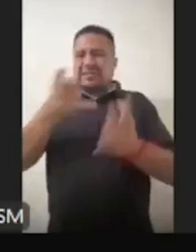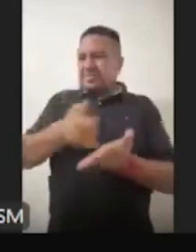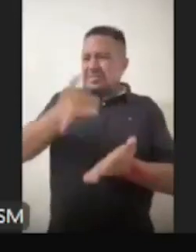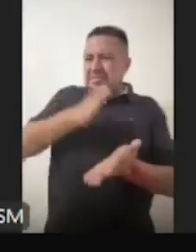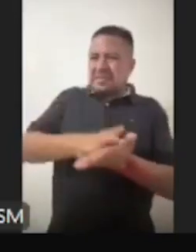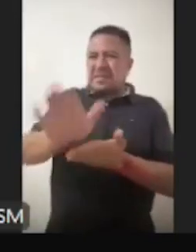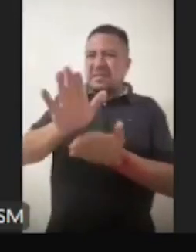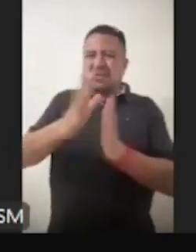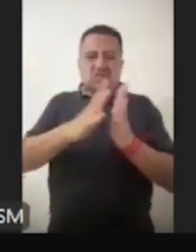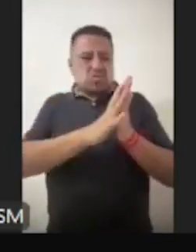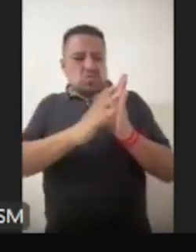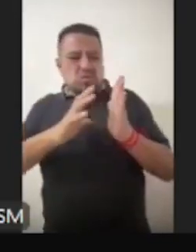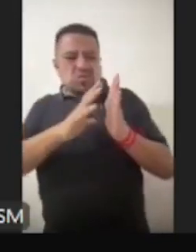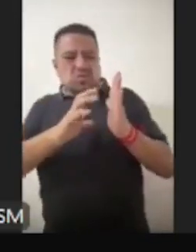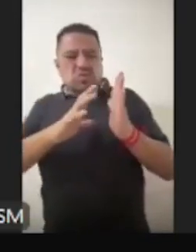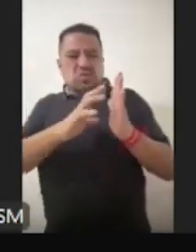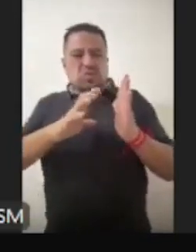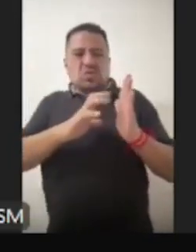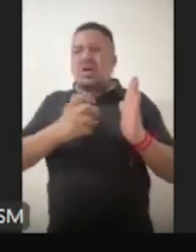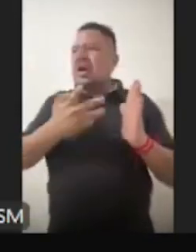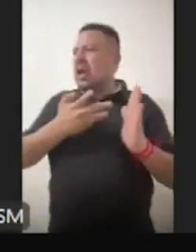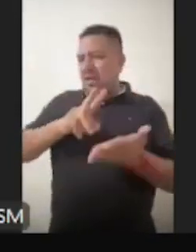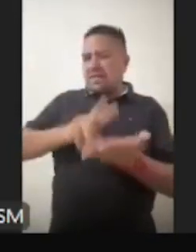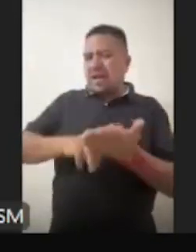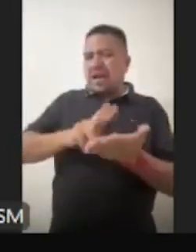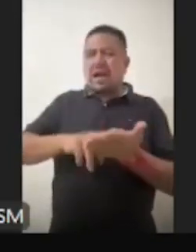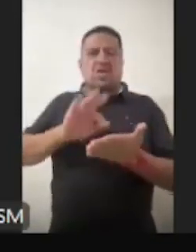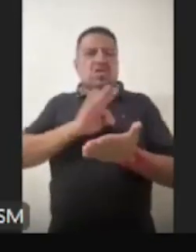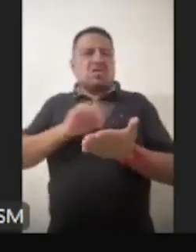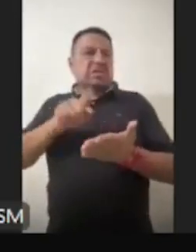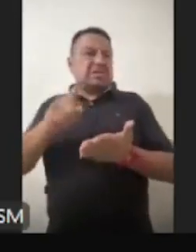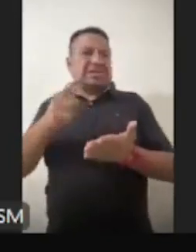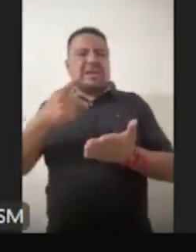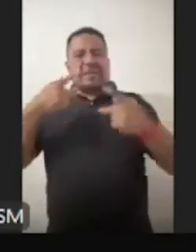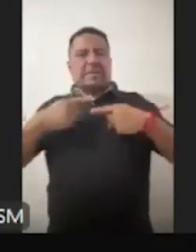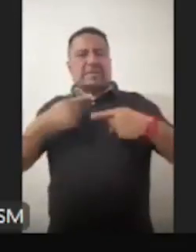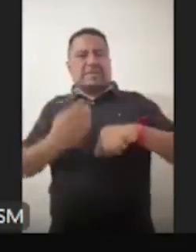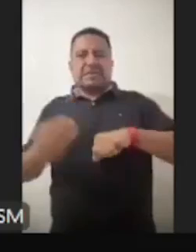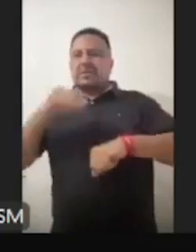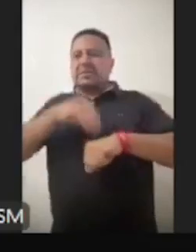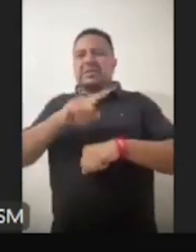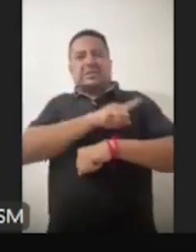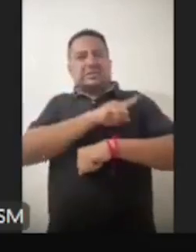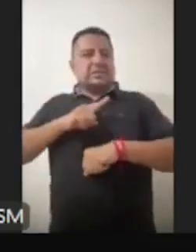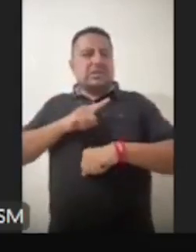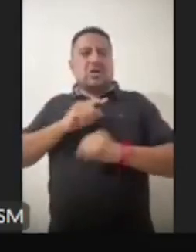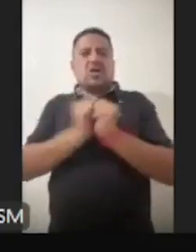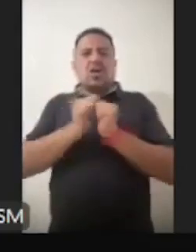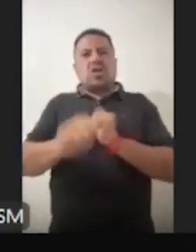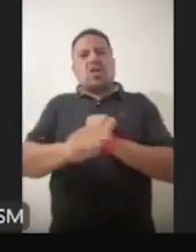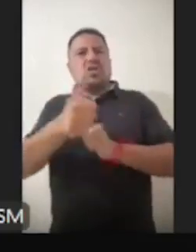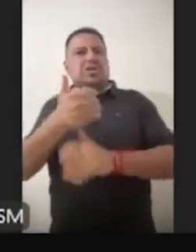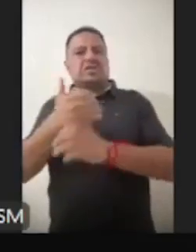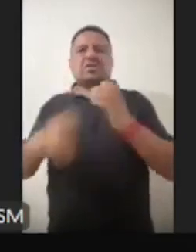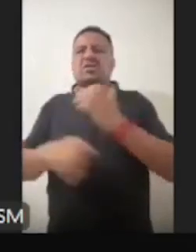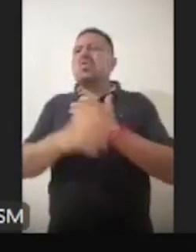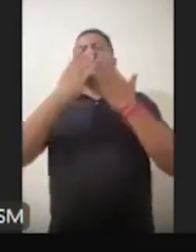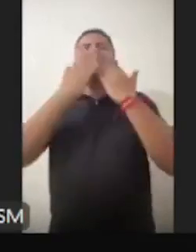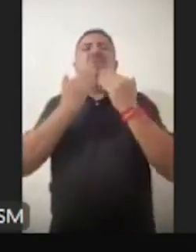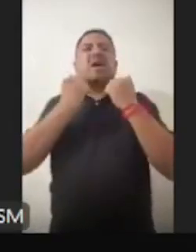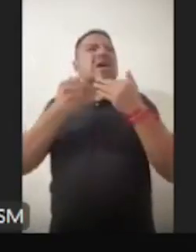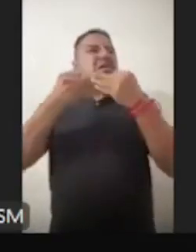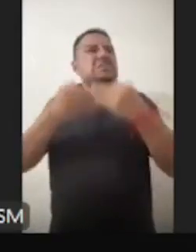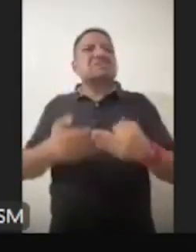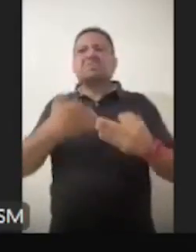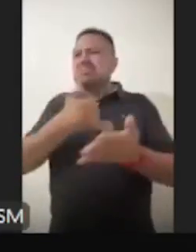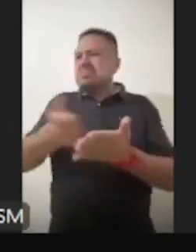capturas de pantalla tengan el valor probatorio que pretende la denunciante, deben concatenarse con otros indicios, lo cual no acontece, ya que estas